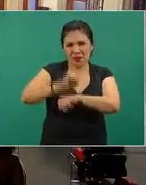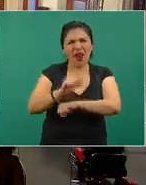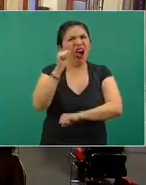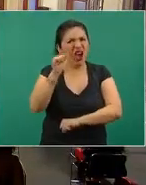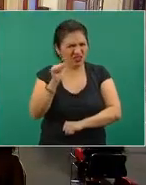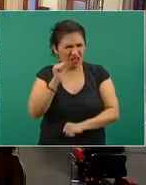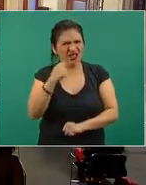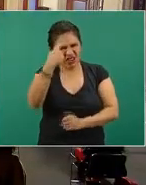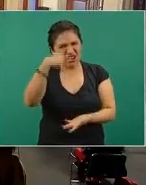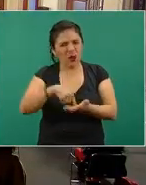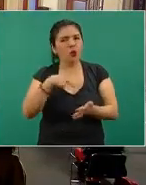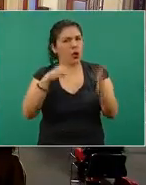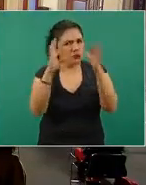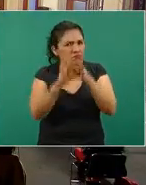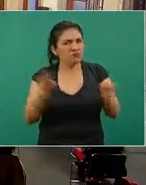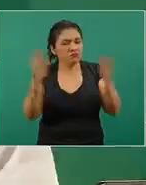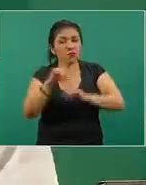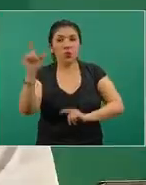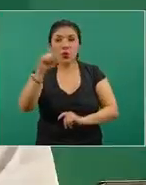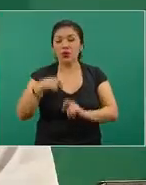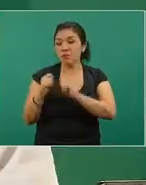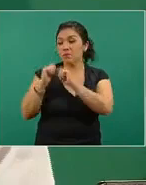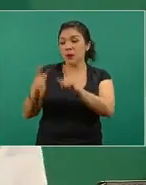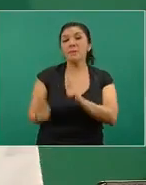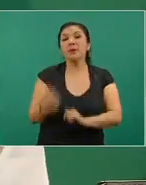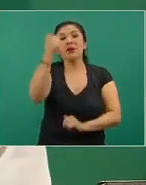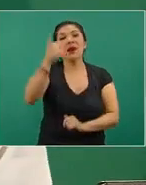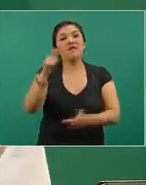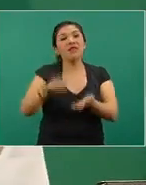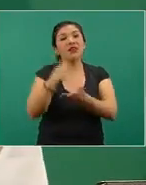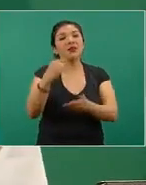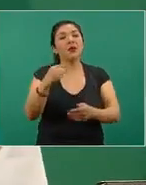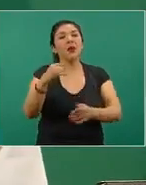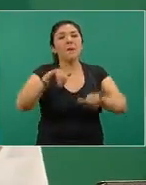parece, cuando presenté por primera vez el mapa municipal y había